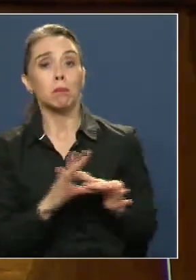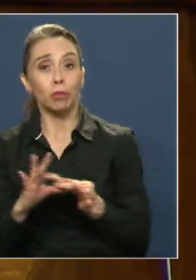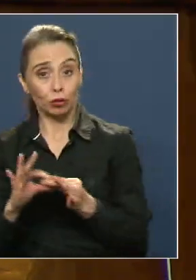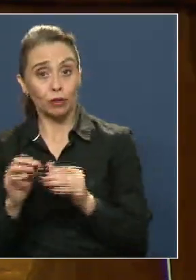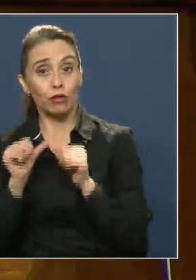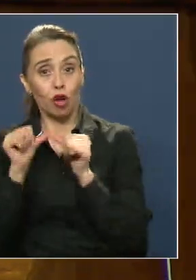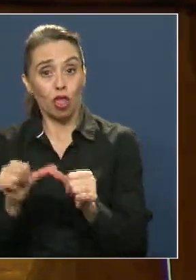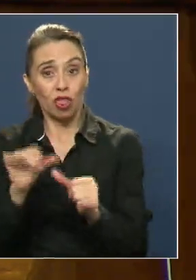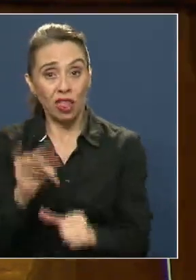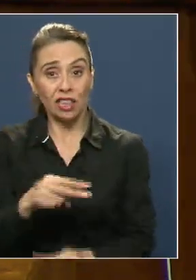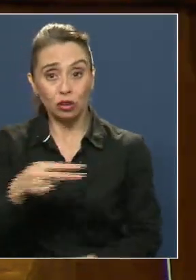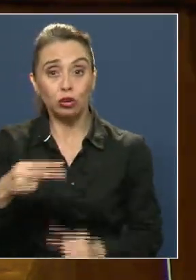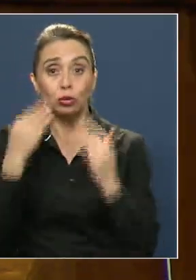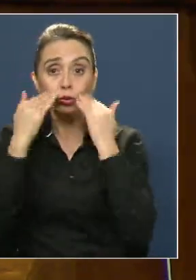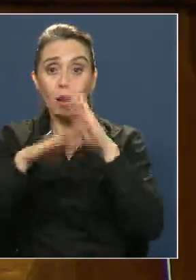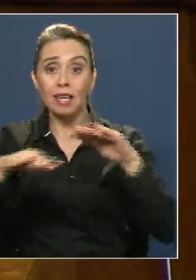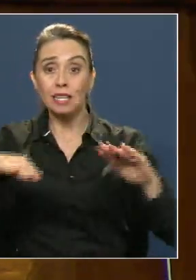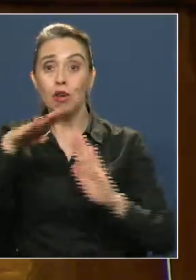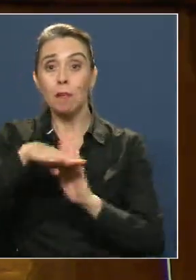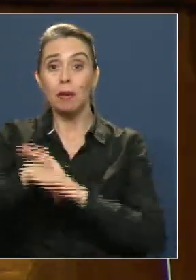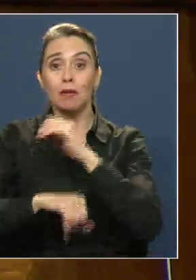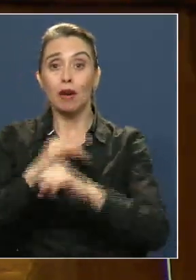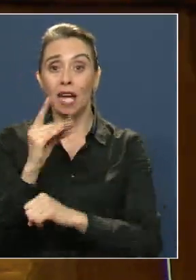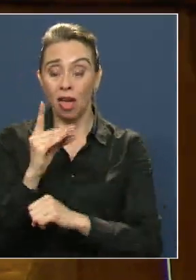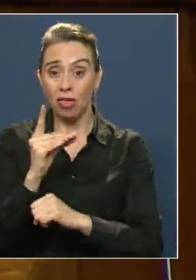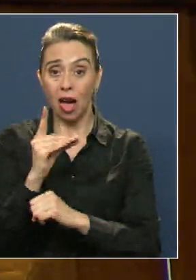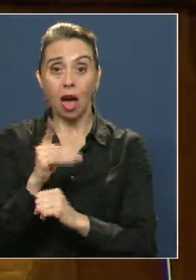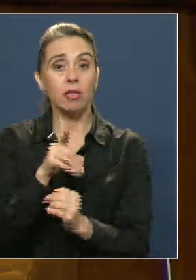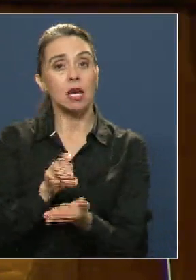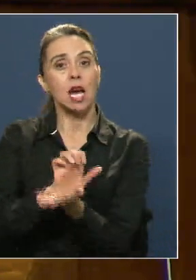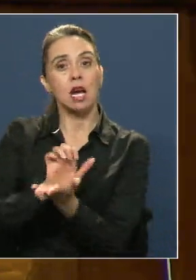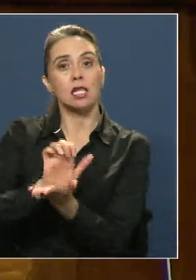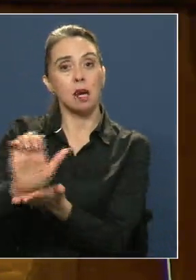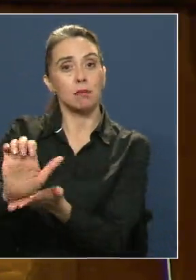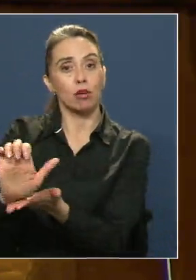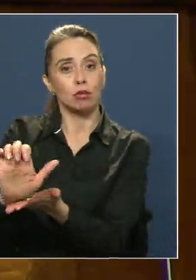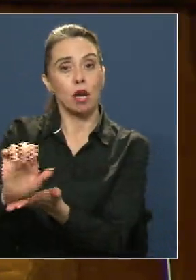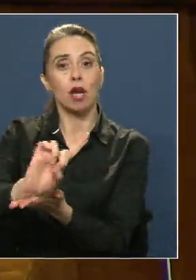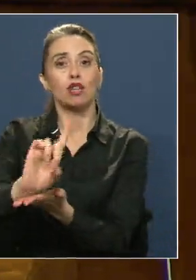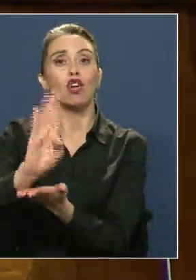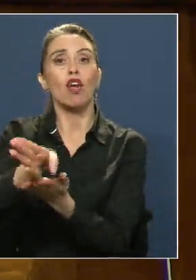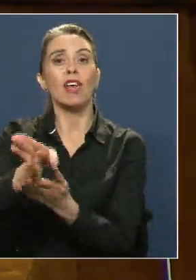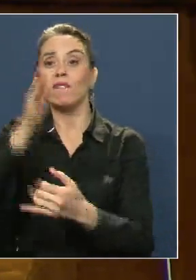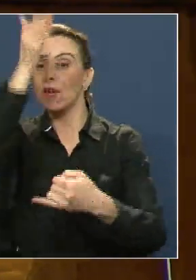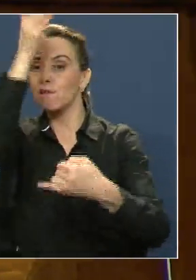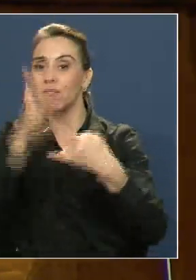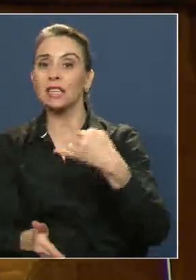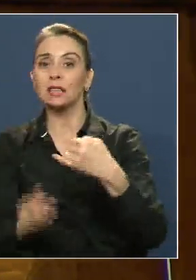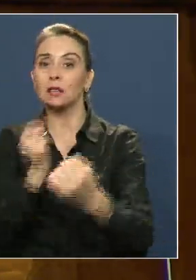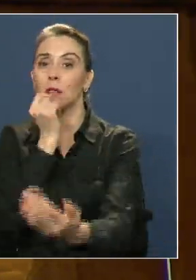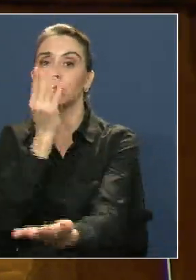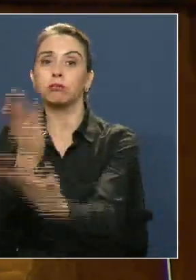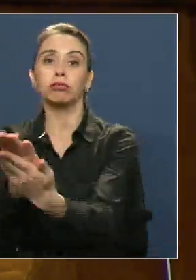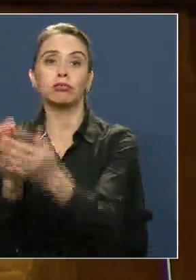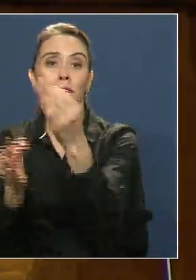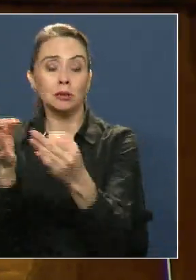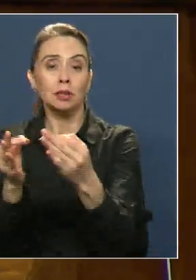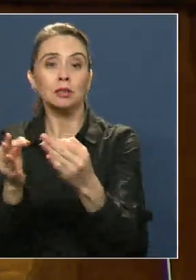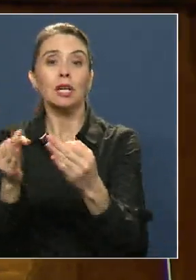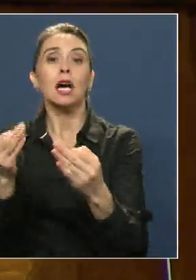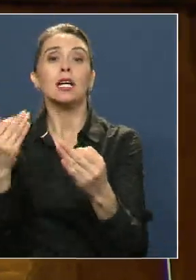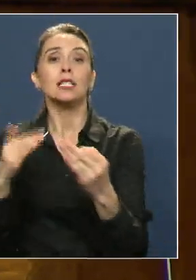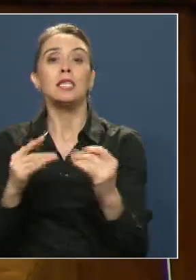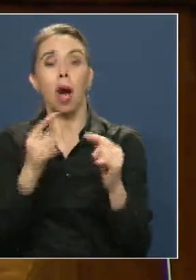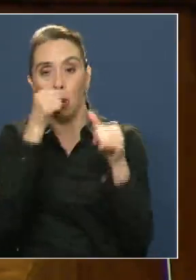sexuales perpetrados contra menores de edad constituyen acciones tan reprochables que no debieran prescribir una vez que ha transcurrido